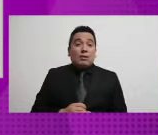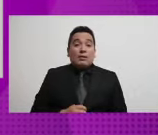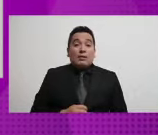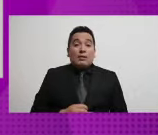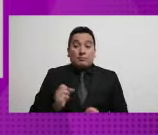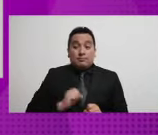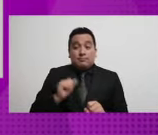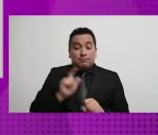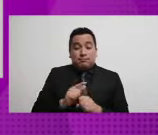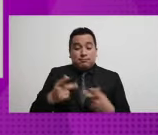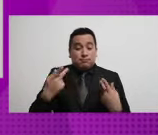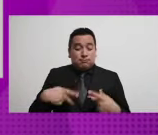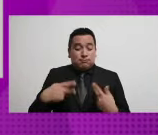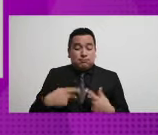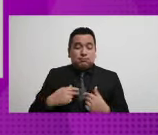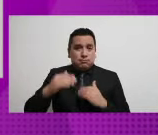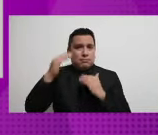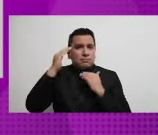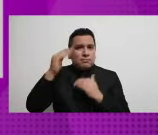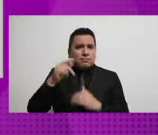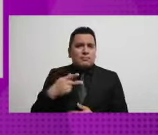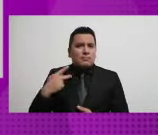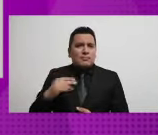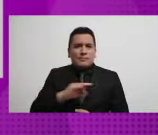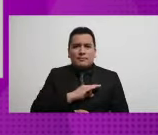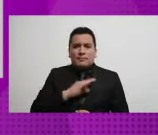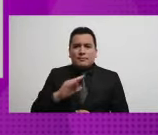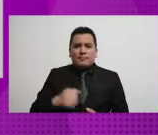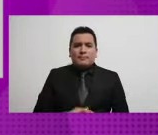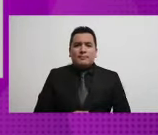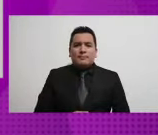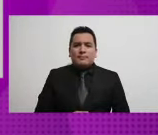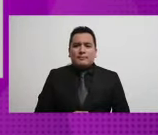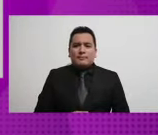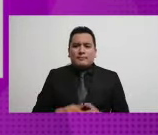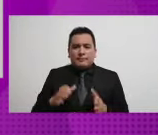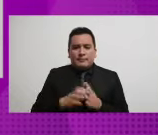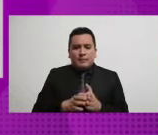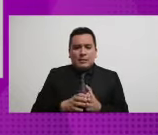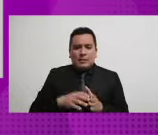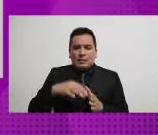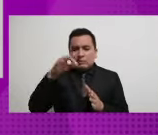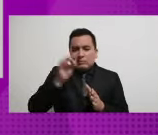los adultos mayores, puedan ejercer y llevar su voto.